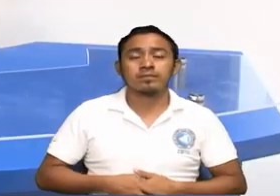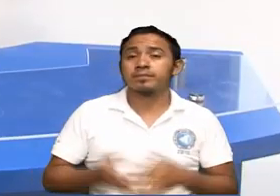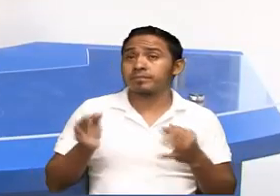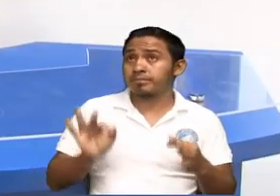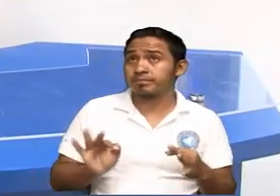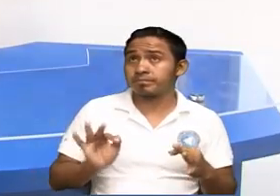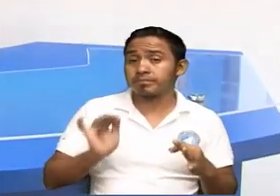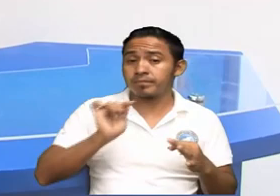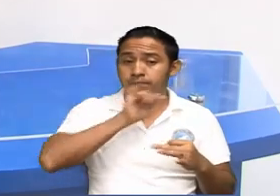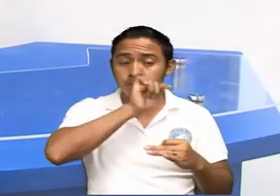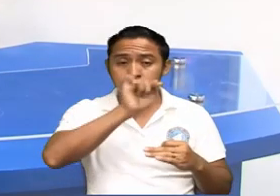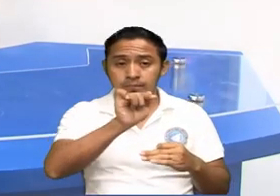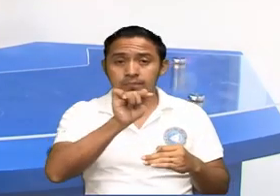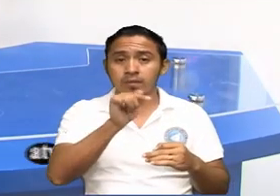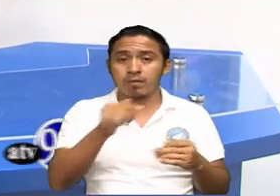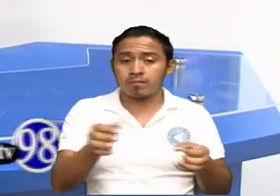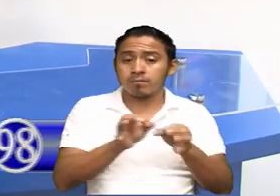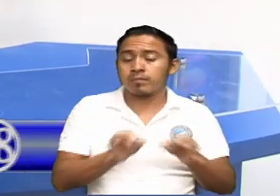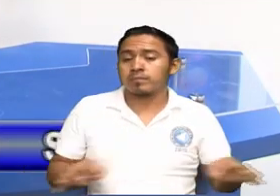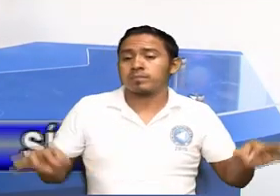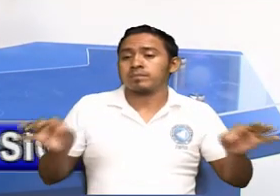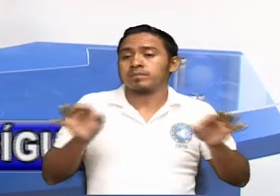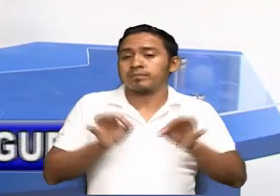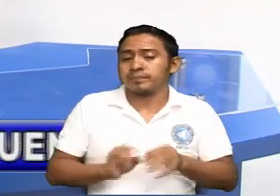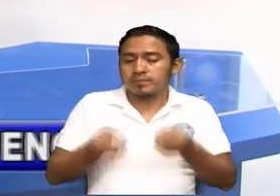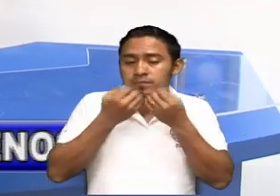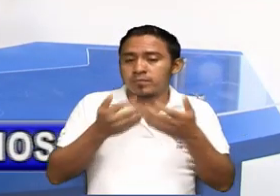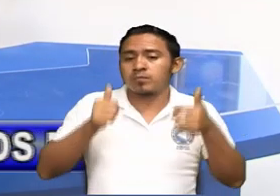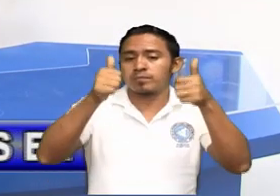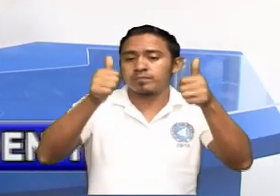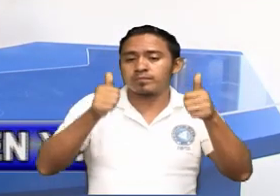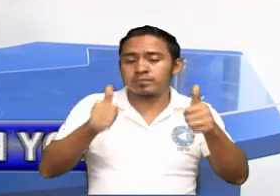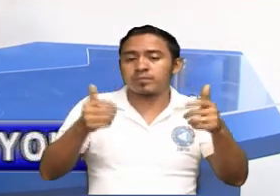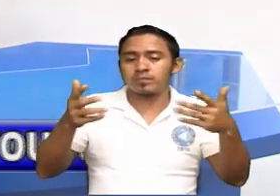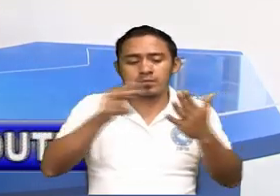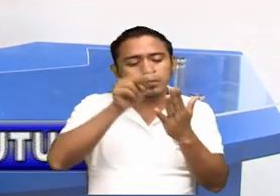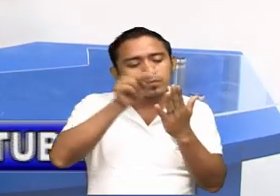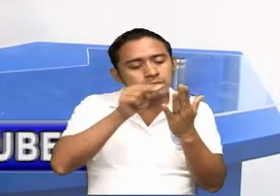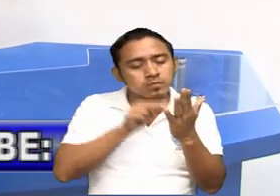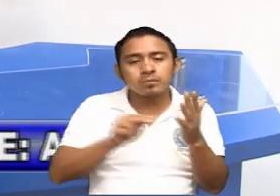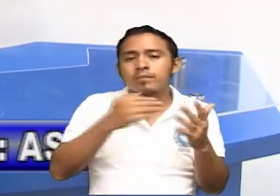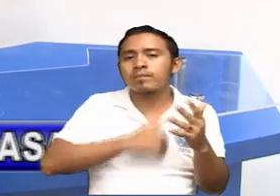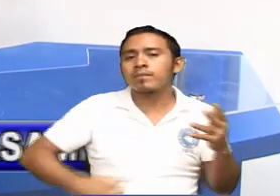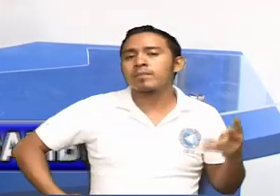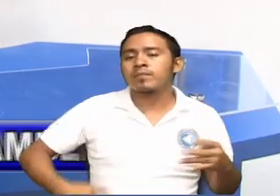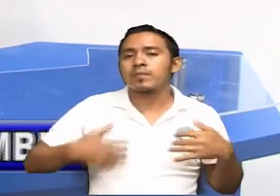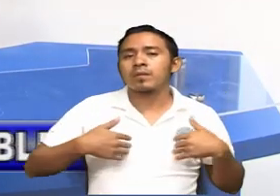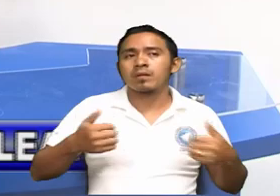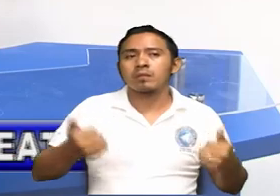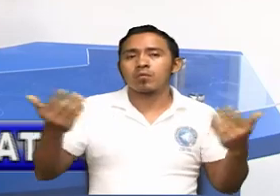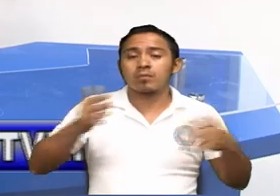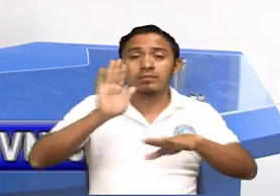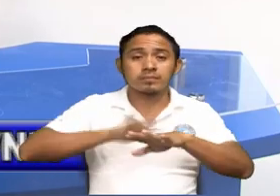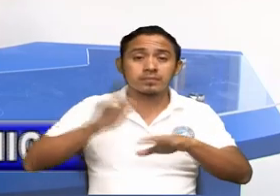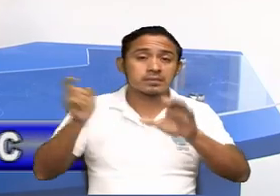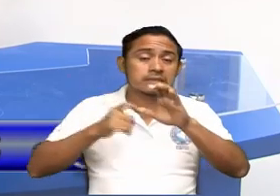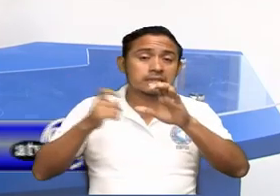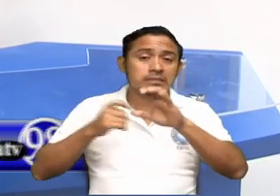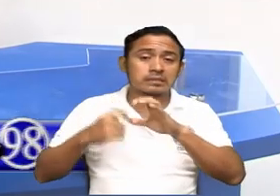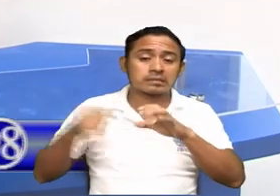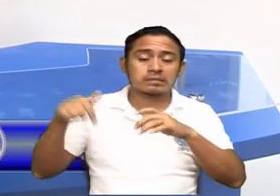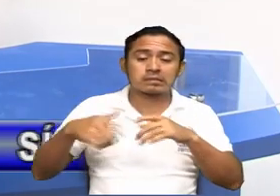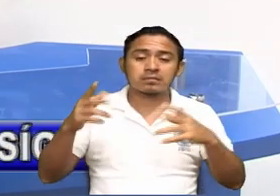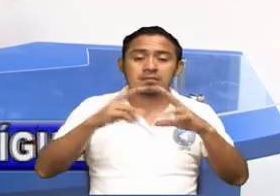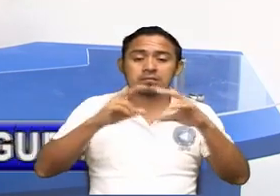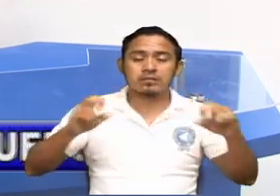Bien, ahí estaba precisamente el importante comunicado que diera lectura a las autoridades del Ministerio de Salud referido a la alerta decretada en nuestro